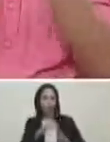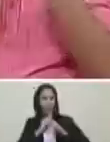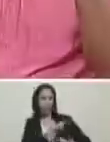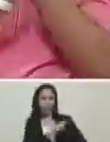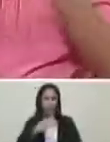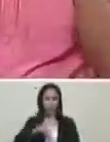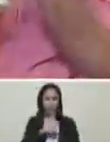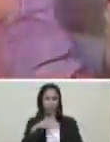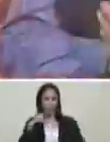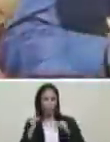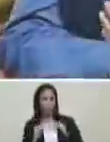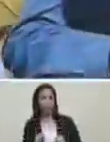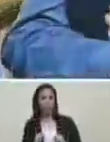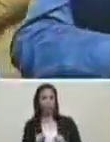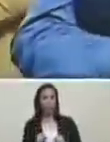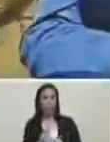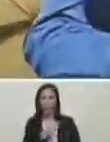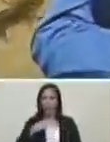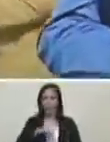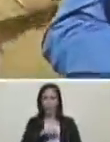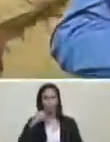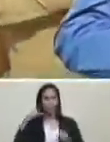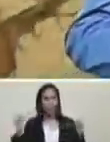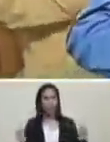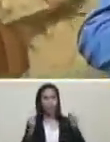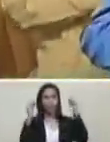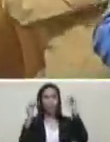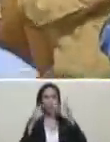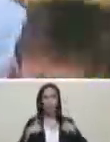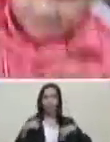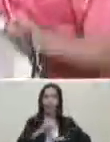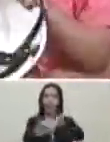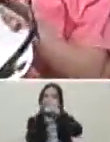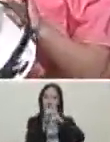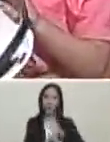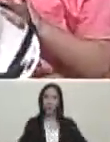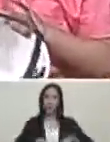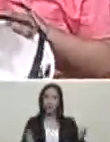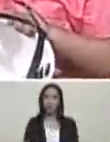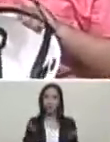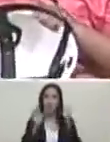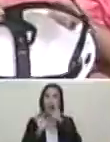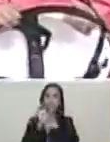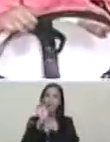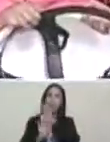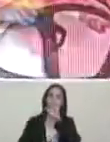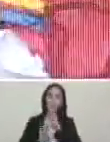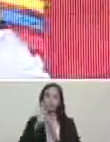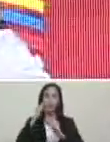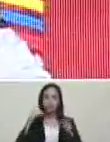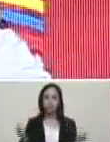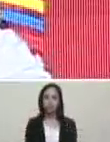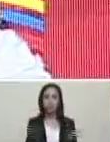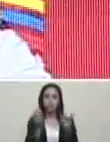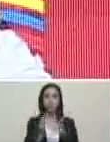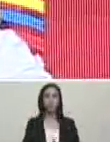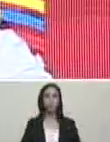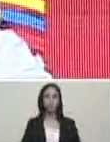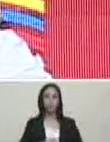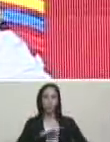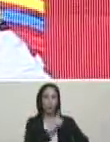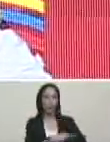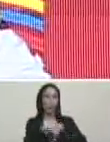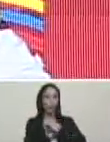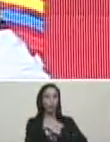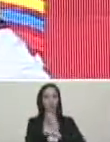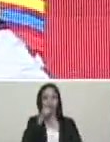podrán, nosotros siempre venceremos. Estoy feliz de la patria que estamos levantando. Sigamos con energía